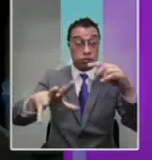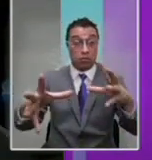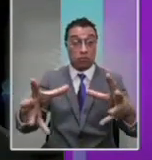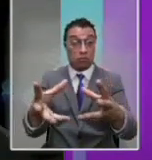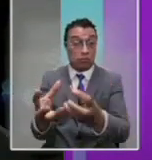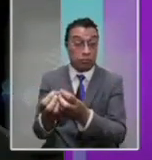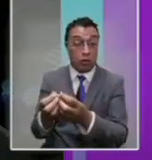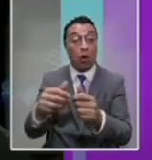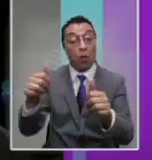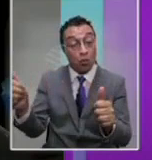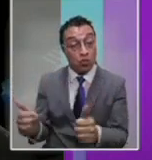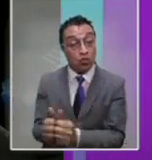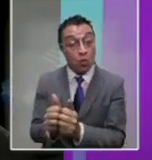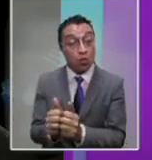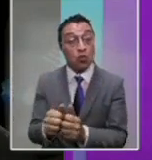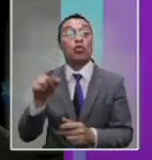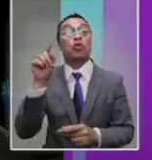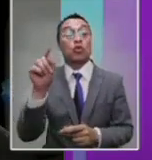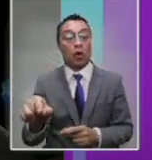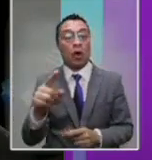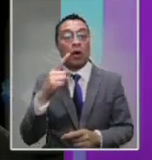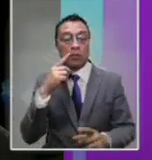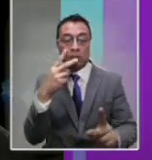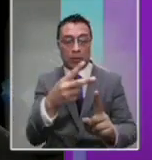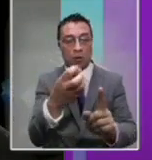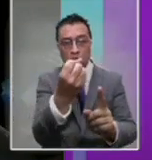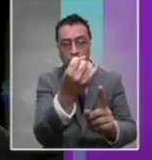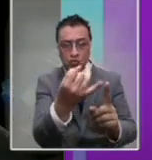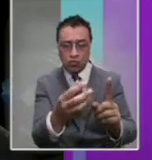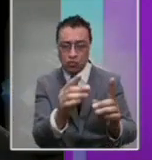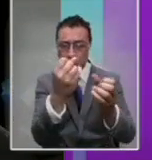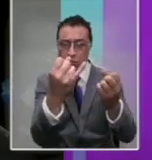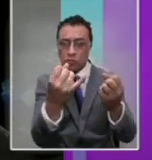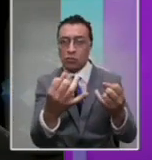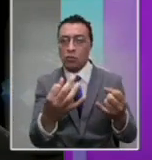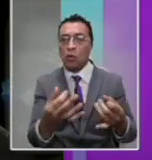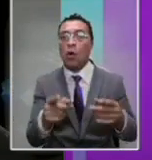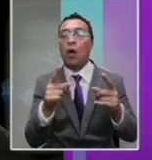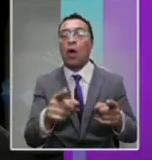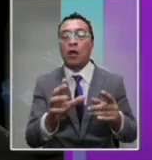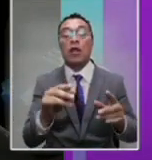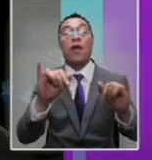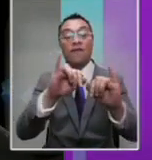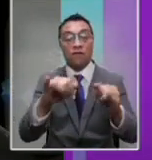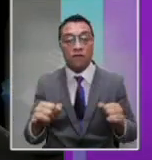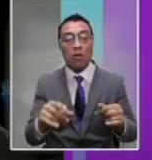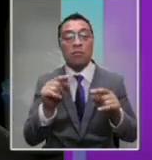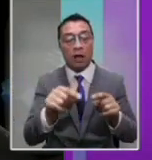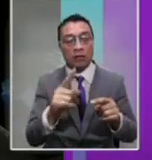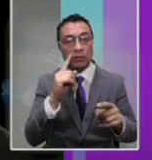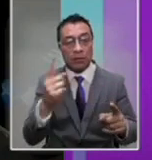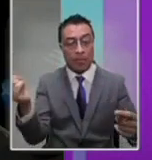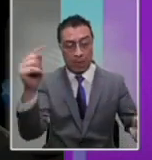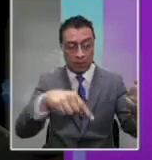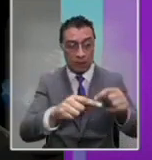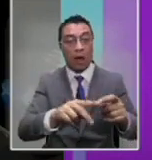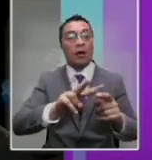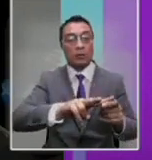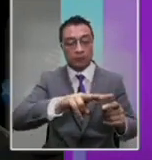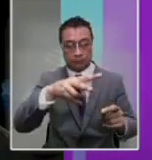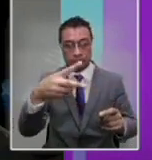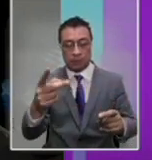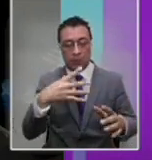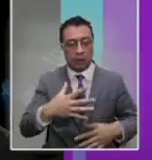flujos migratorios, junto a la referencia a cifras alarmantes y a formas caóticas de llegada,